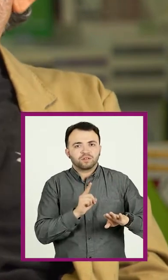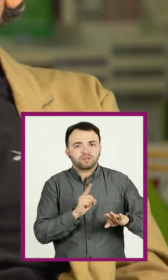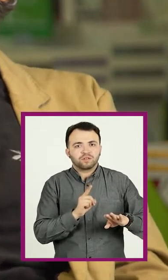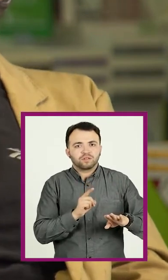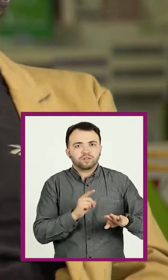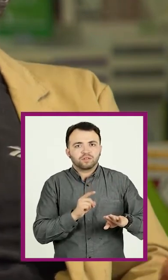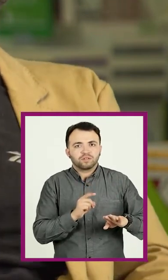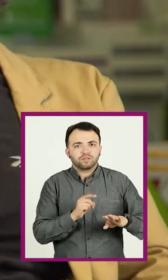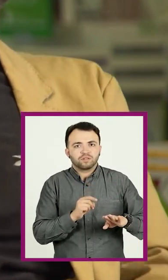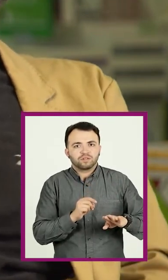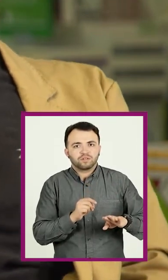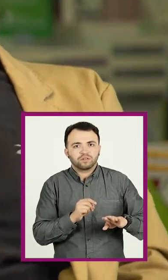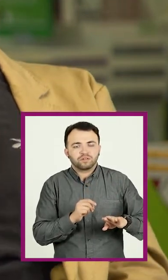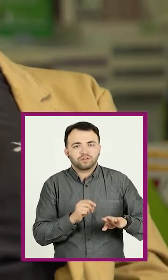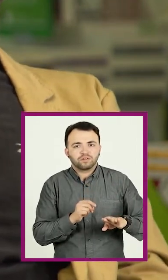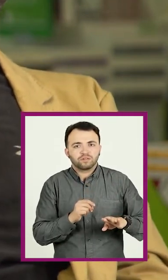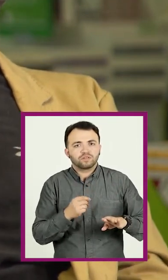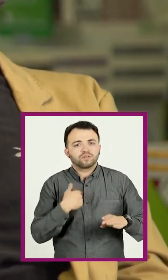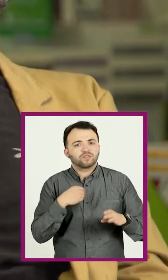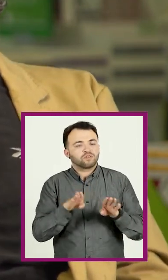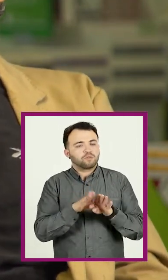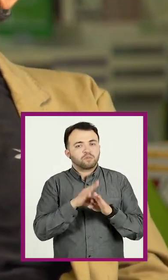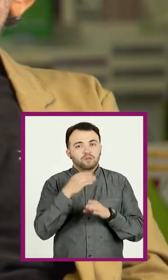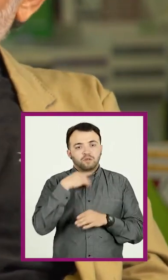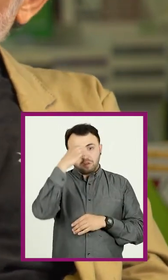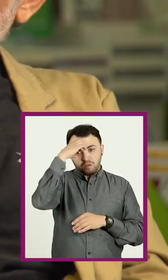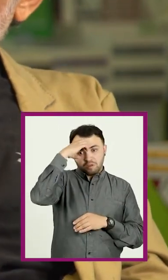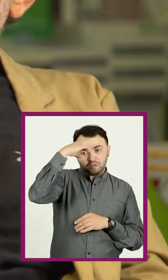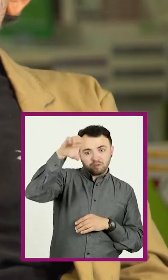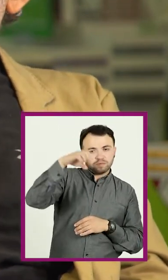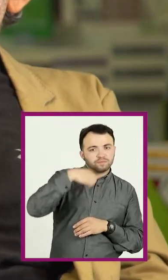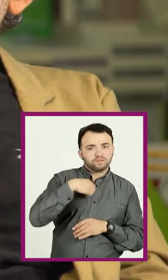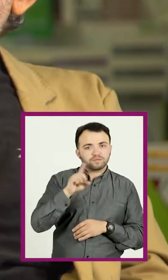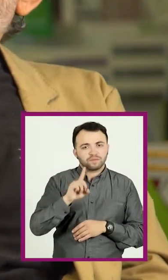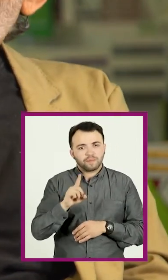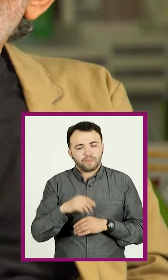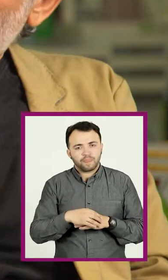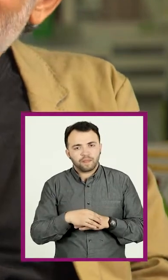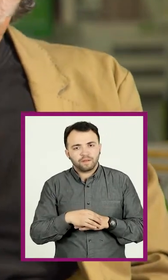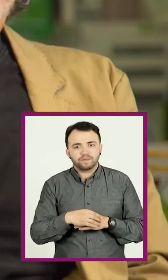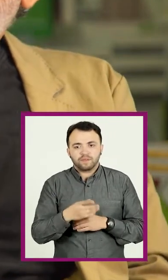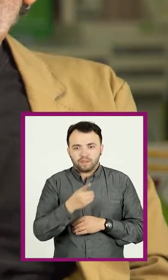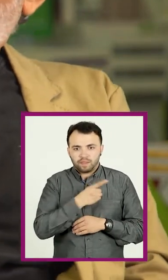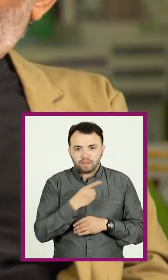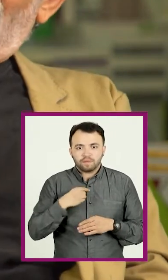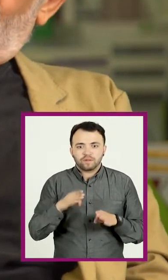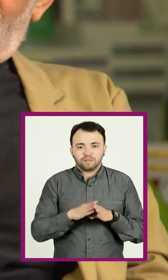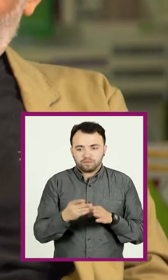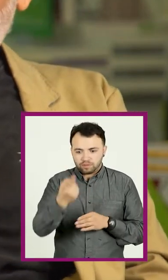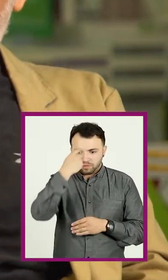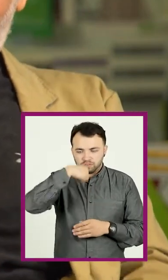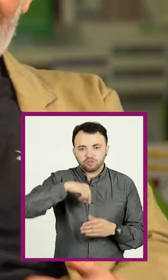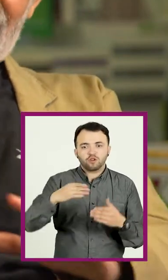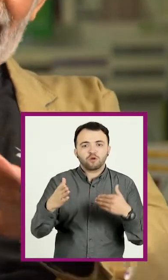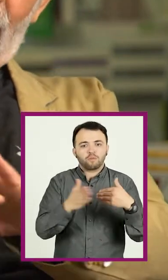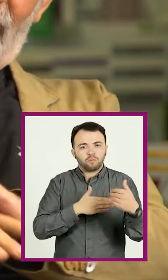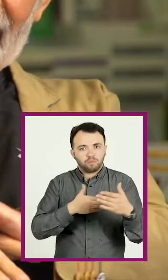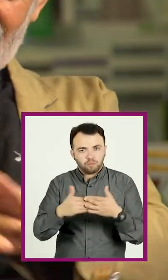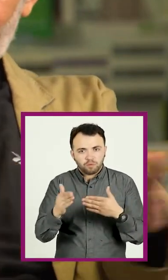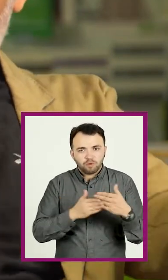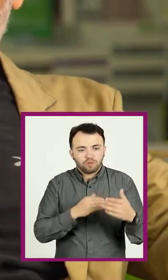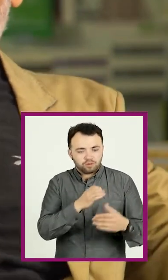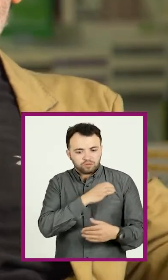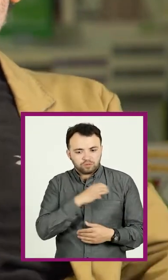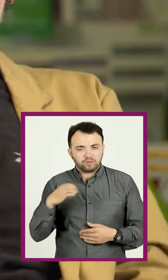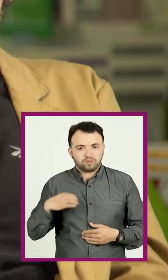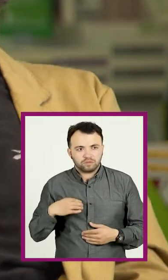ese tipo de cosas que son efectivamente muy ajenas al espíritu, bueno, a cierto espíritu moderno. Tampoco podemos decir que la modernidad